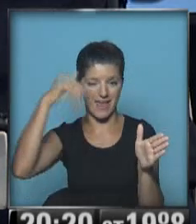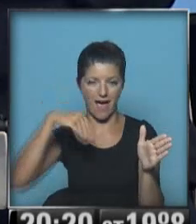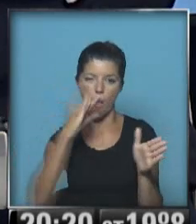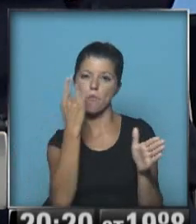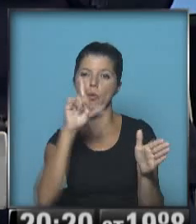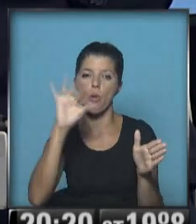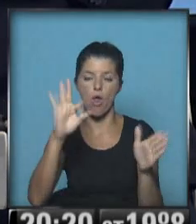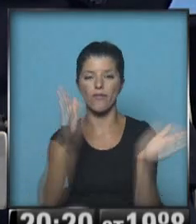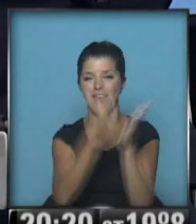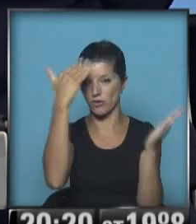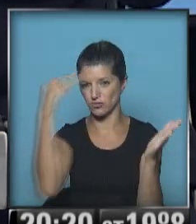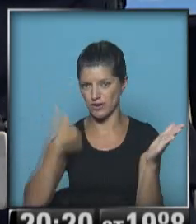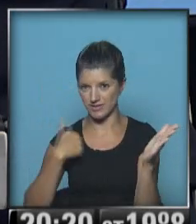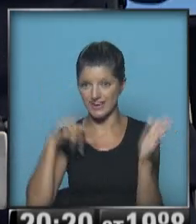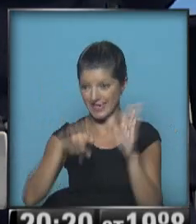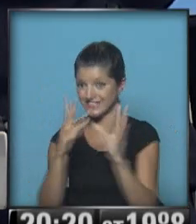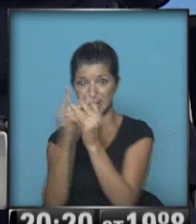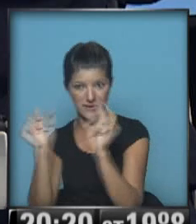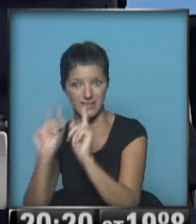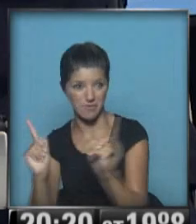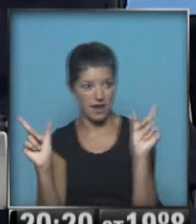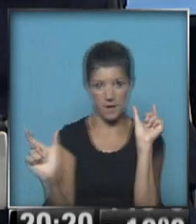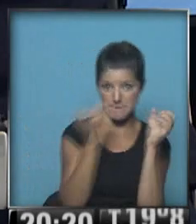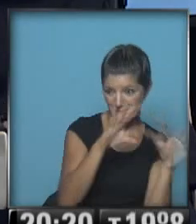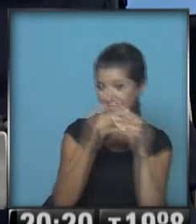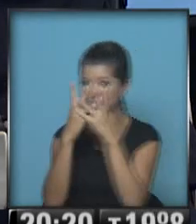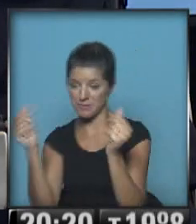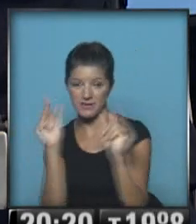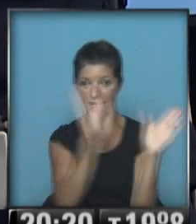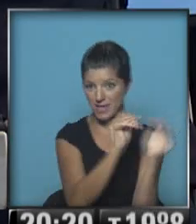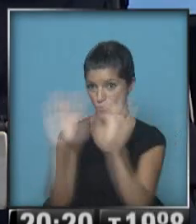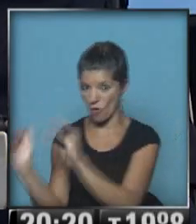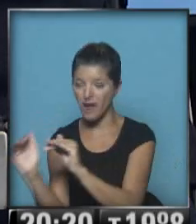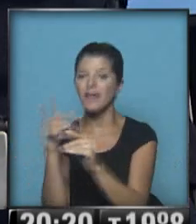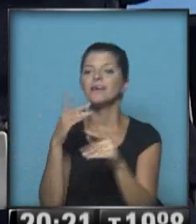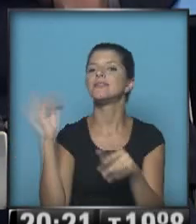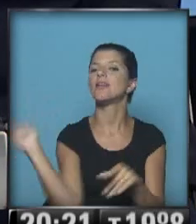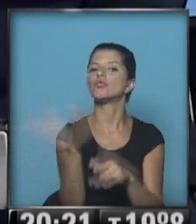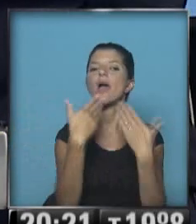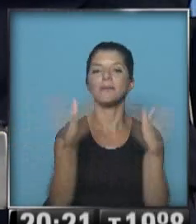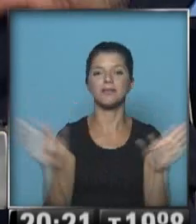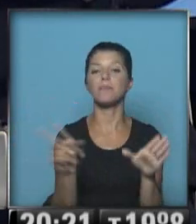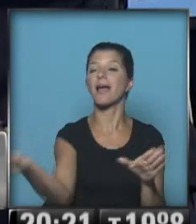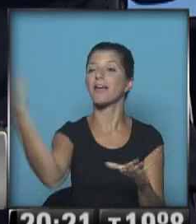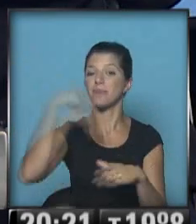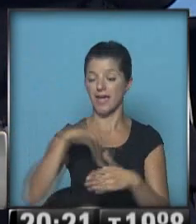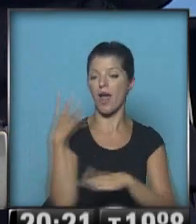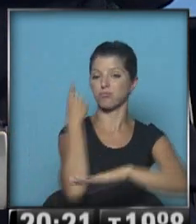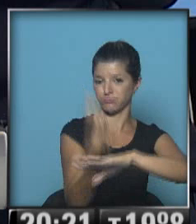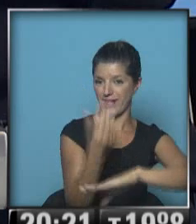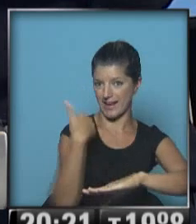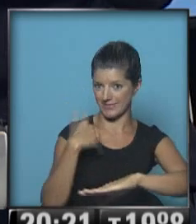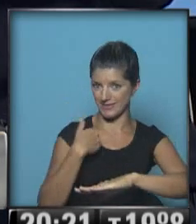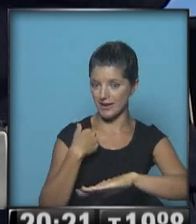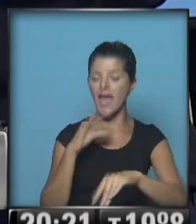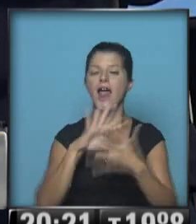Constitución y cierra con esa misma parte no asegurar los beneficios la libertad para todos los hombres del mundo que quieren habitar el sur argentino digamos que está está